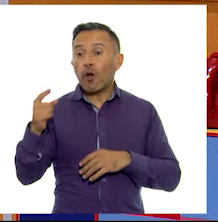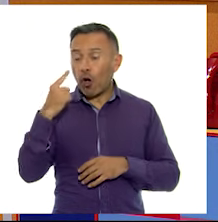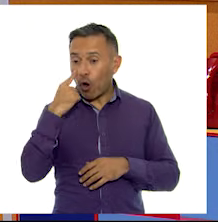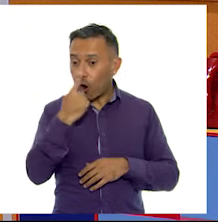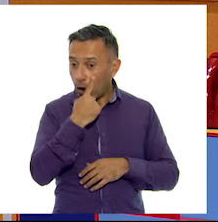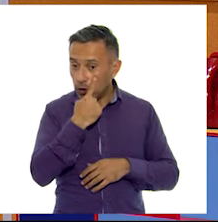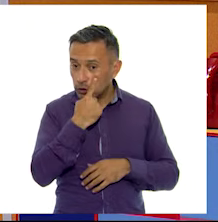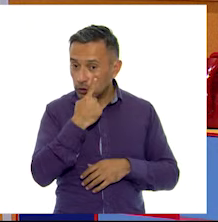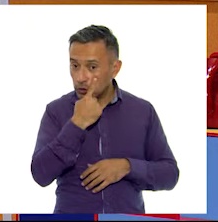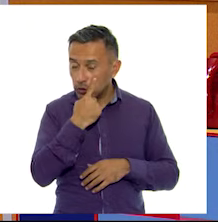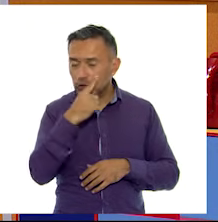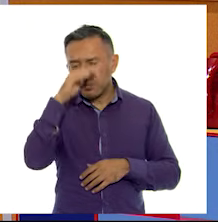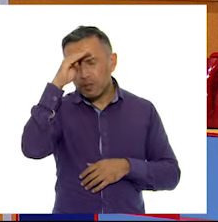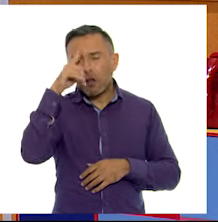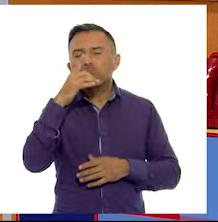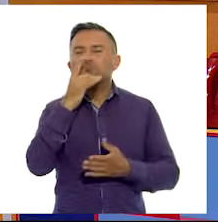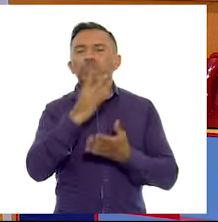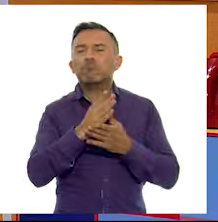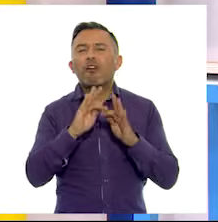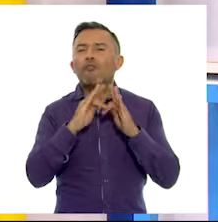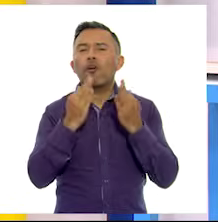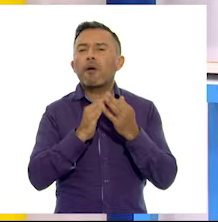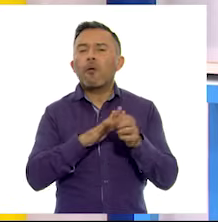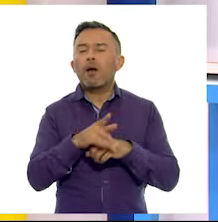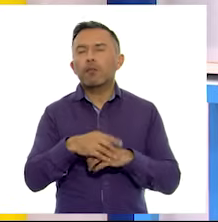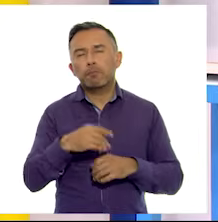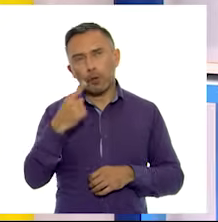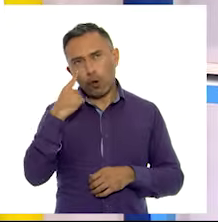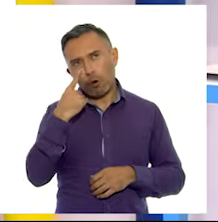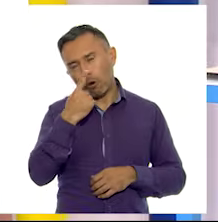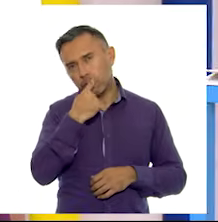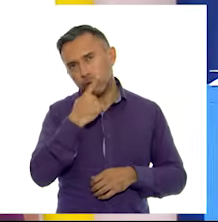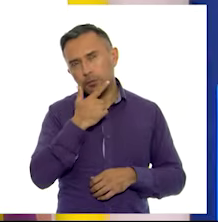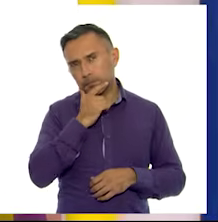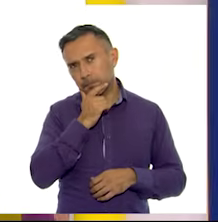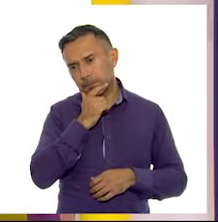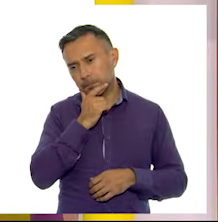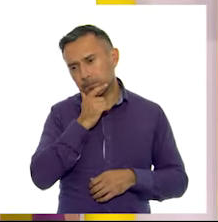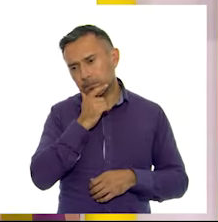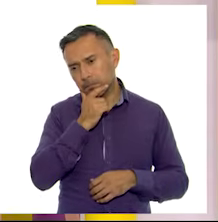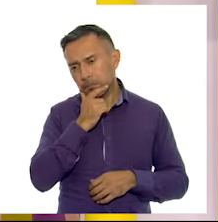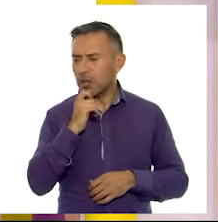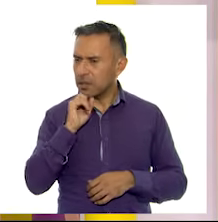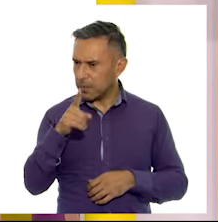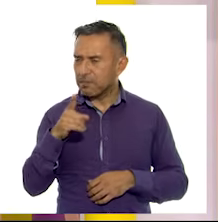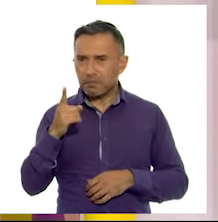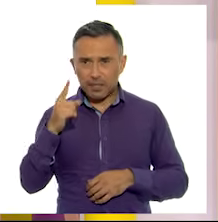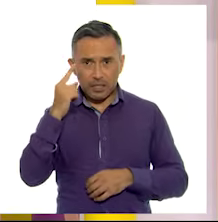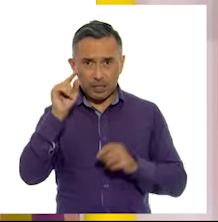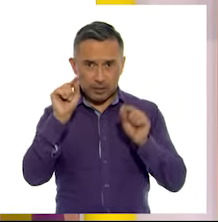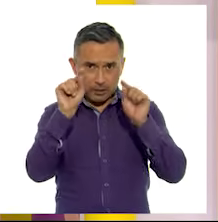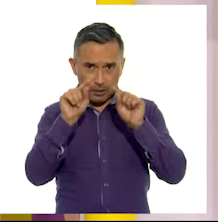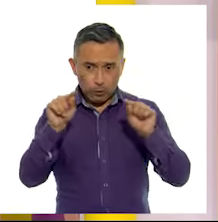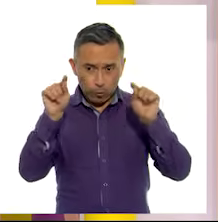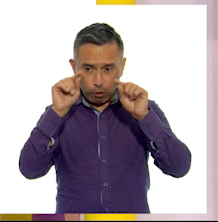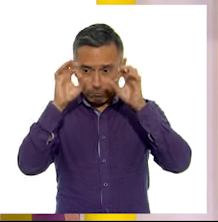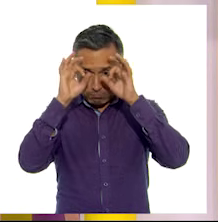forma utilizarías tú? Los ojos. También un círculo o, ¿qué te